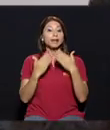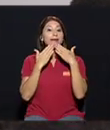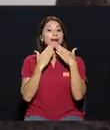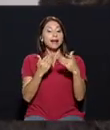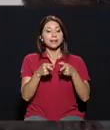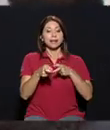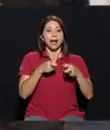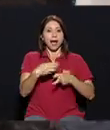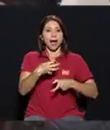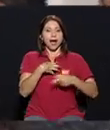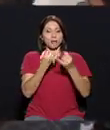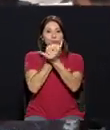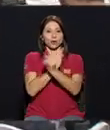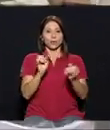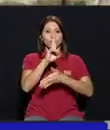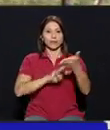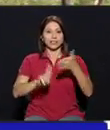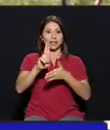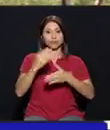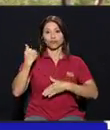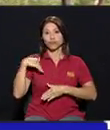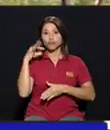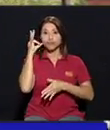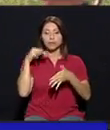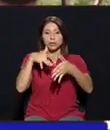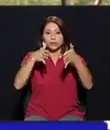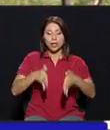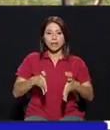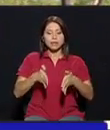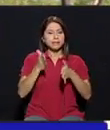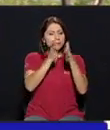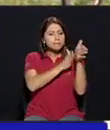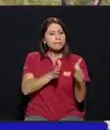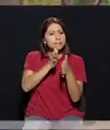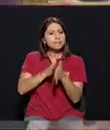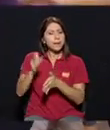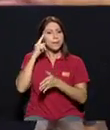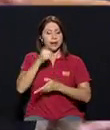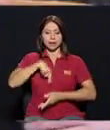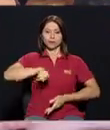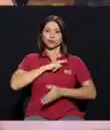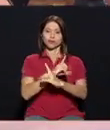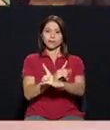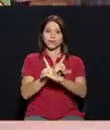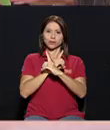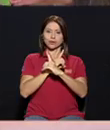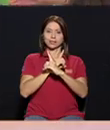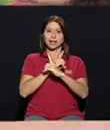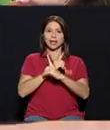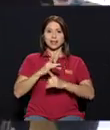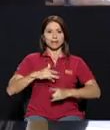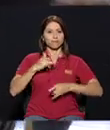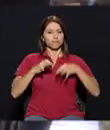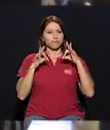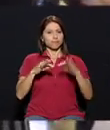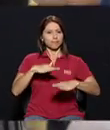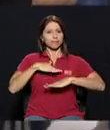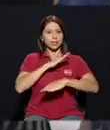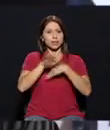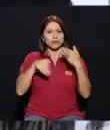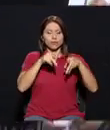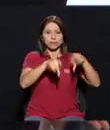la autonomía universitaria nos permite formar un pensamiento crítico, libre y reflexivo que aporta al desarrollo del país.